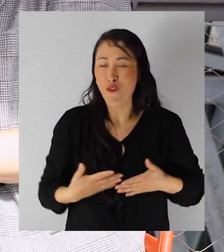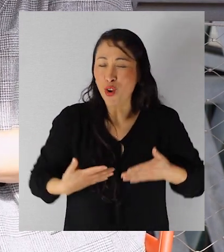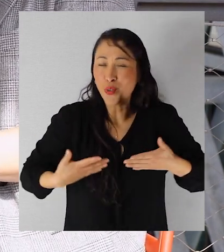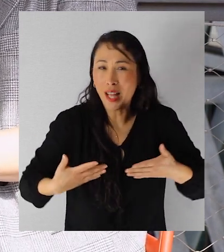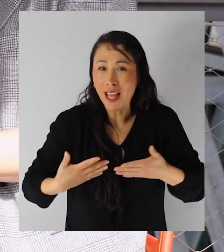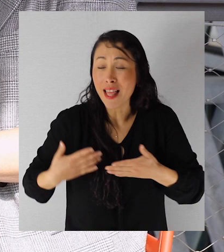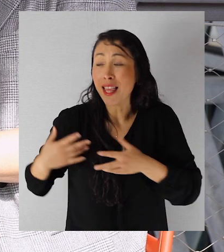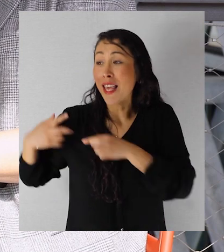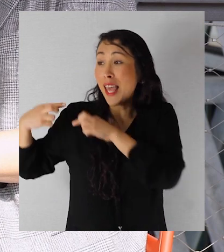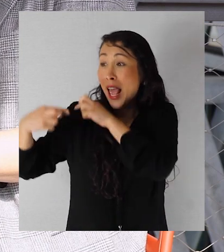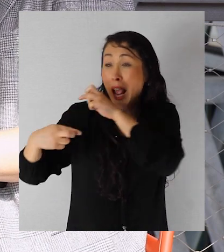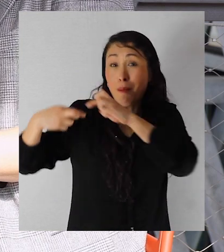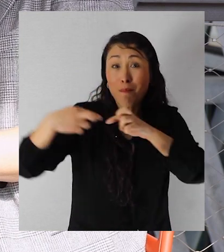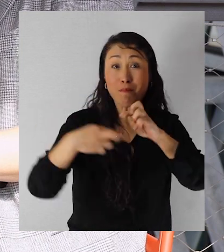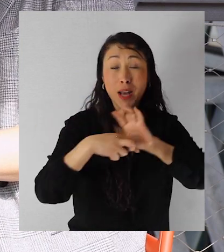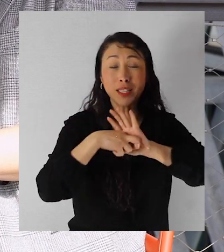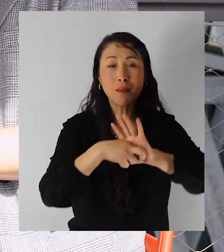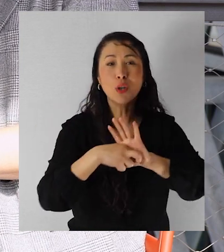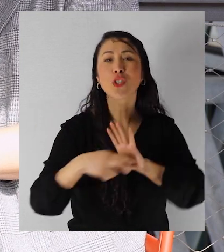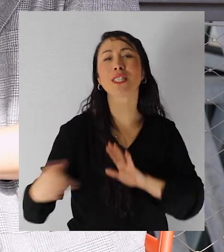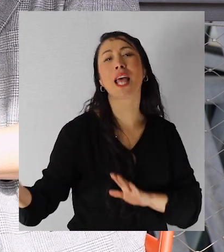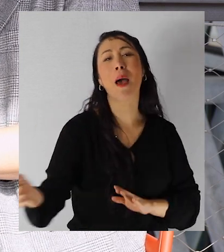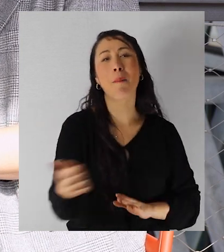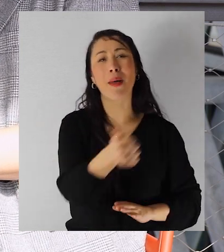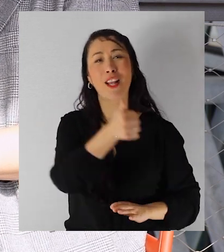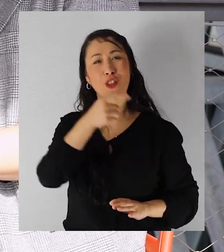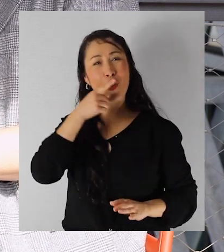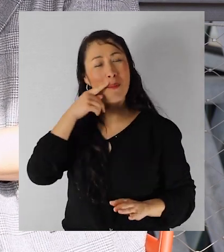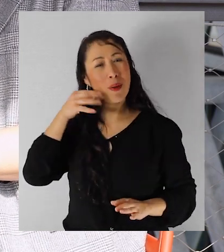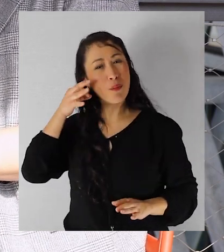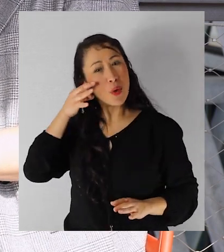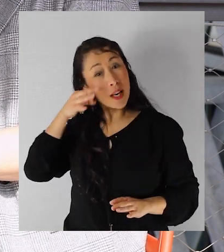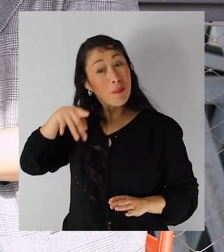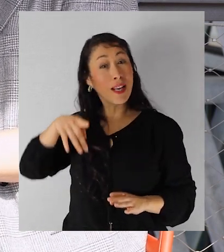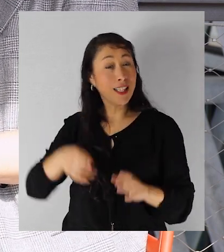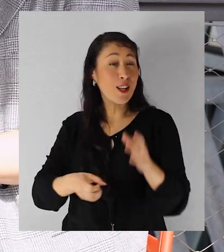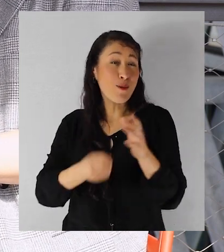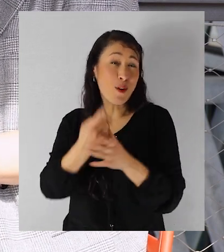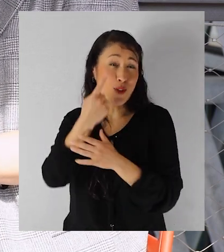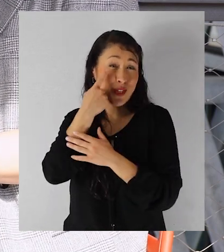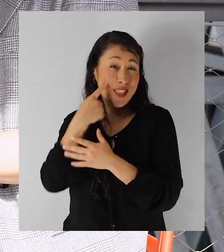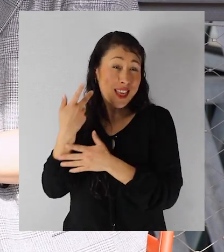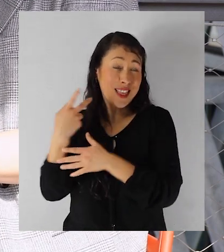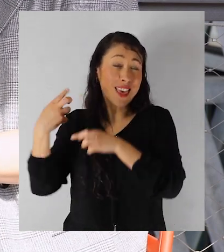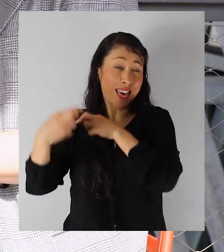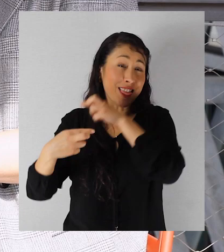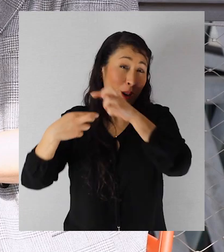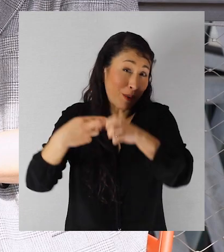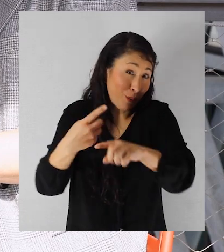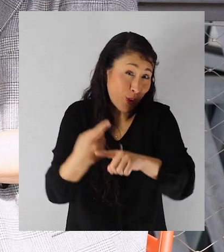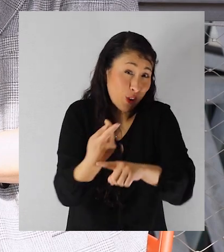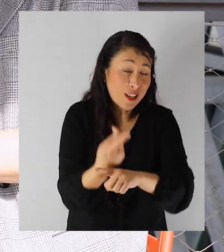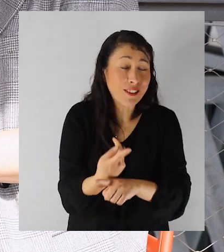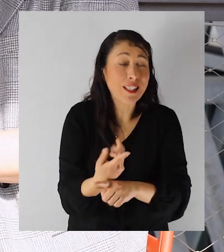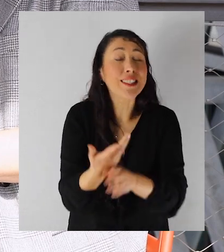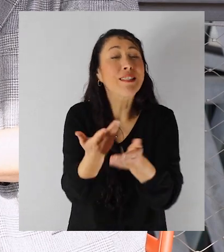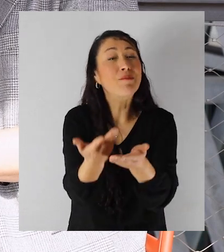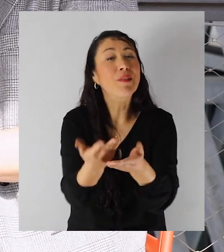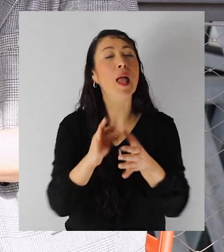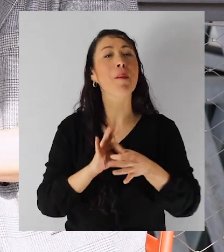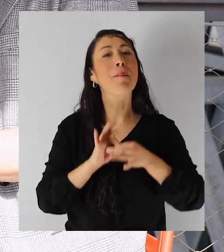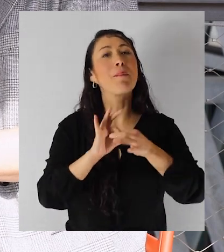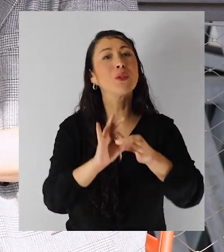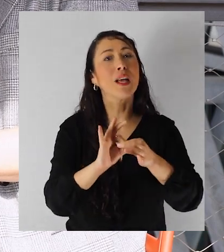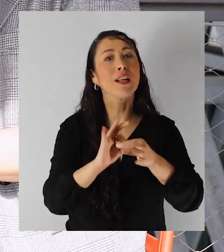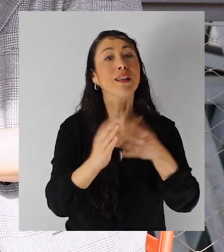sea de todos y de todas para este nuevo Día de los Patrimonios. Así que muchísimas gracias